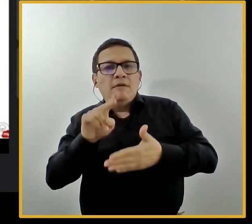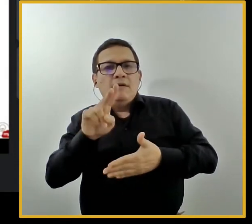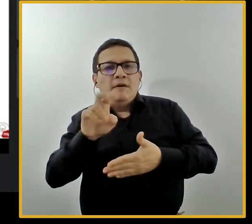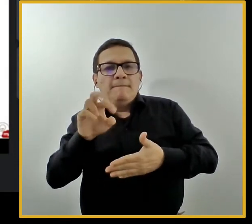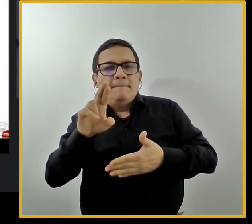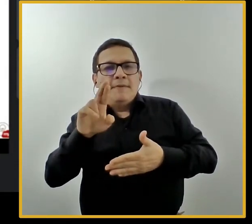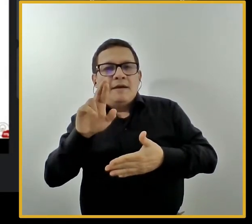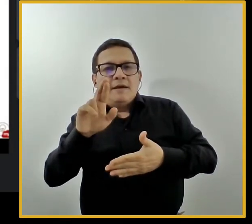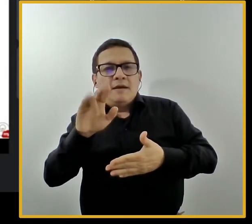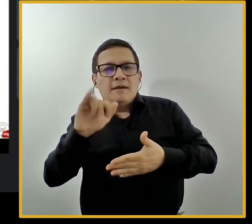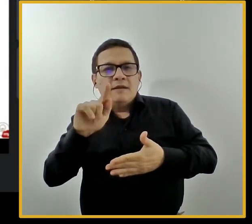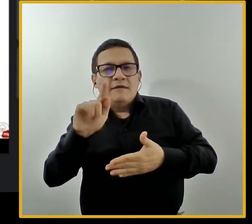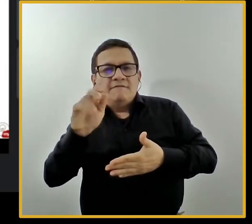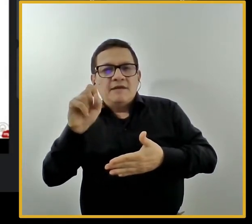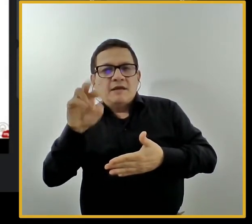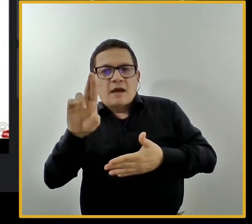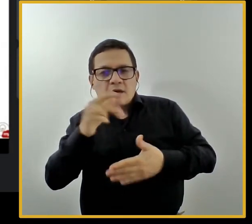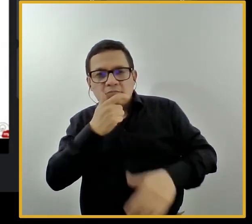que sea